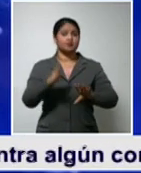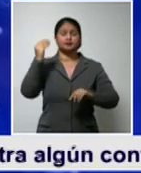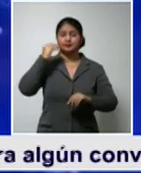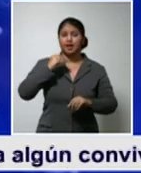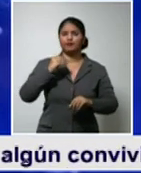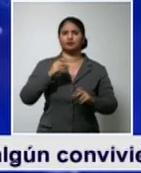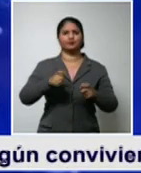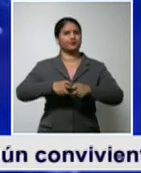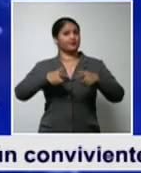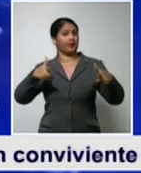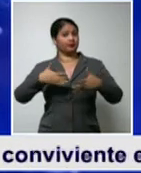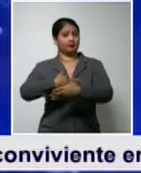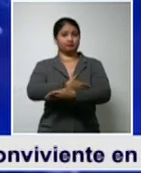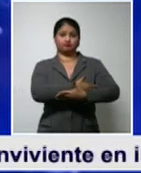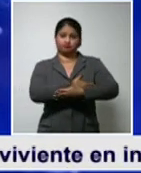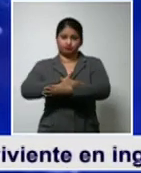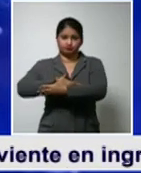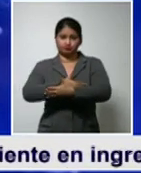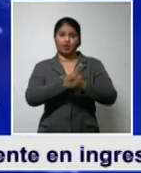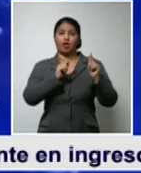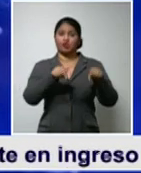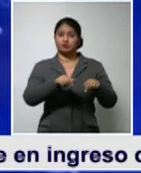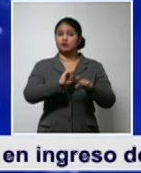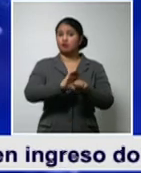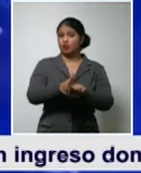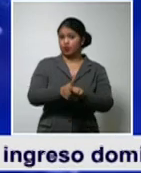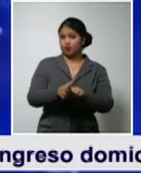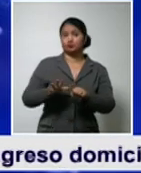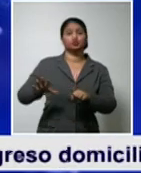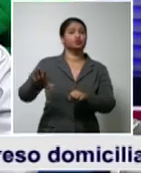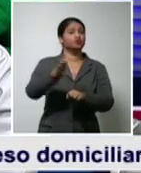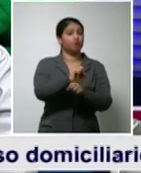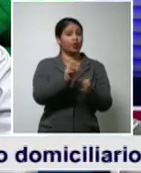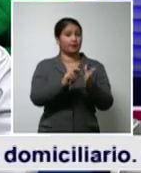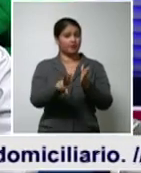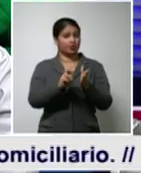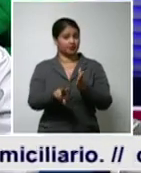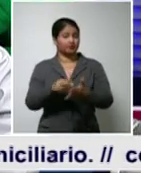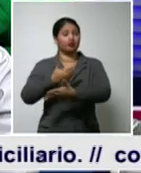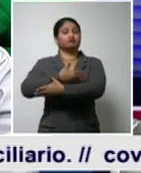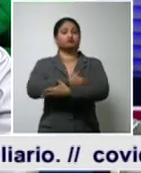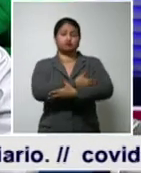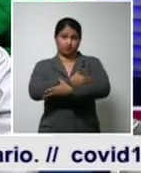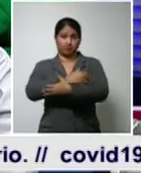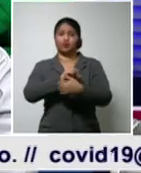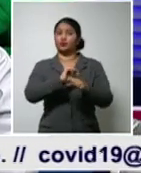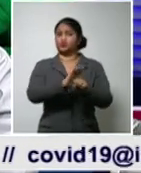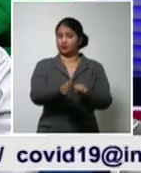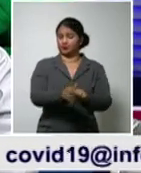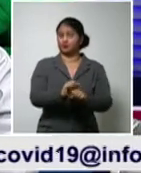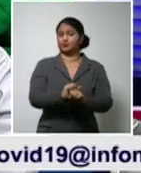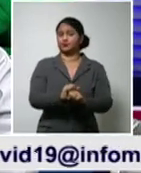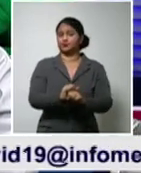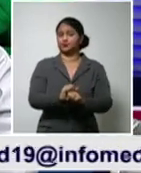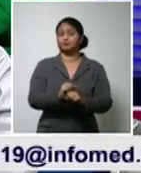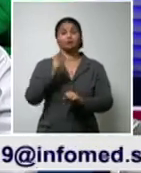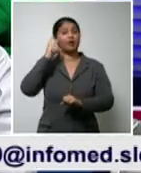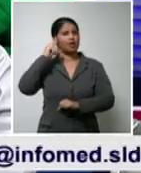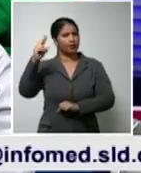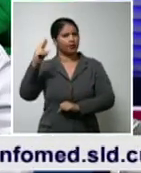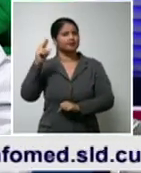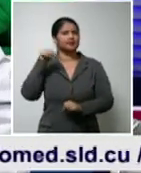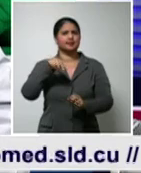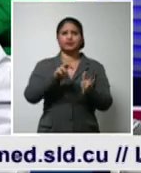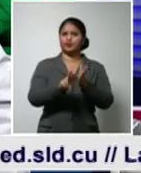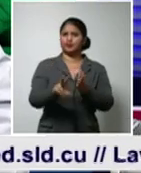se continúan dando a nivel de país. Sí, ahí Mayabeque sí ha hecho un esfuerzo. Acuérdense que esta provincia